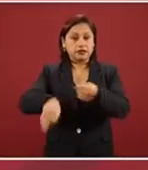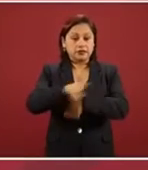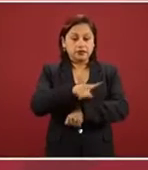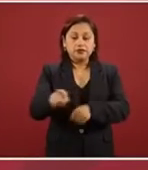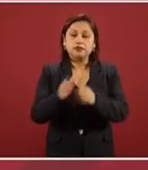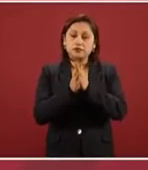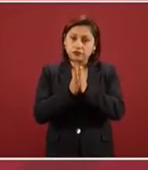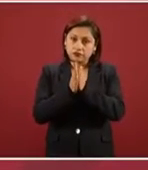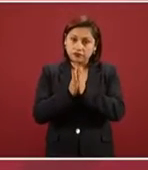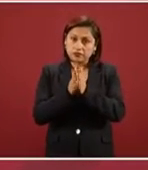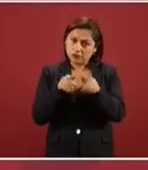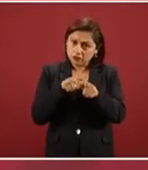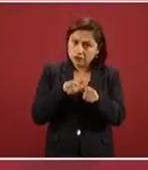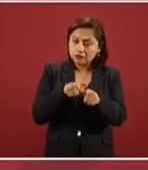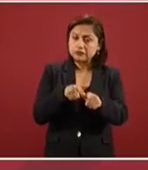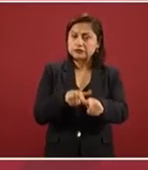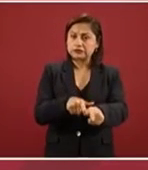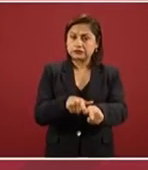mantengan a los trabajadores